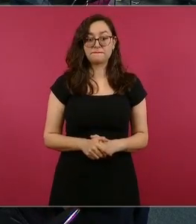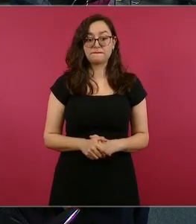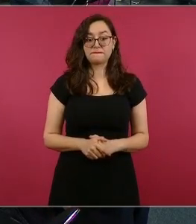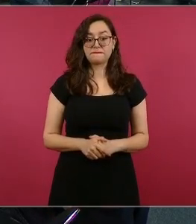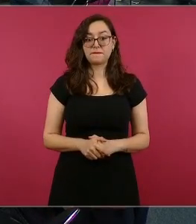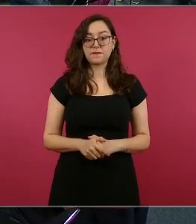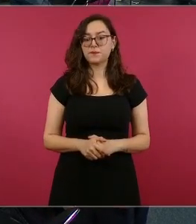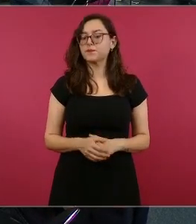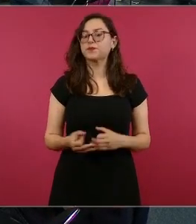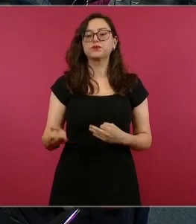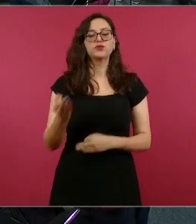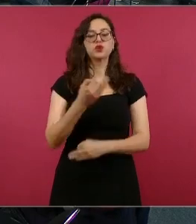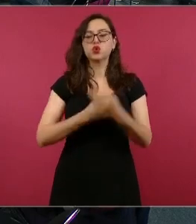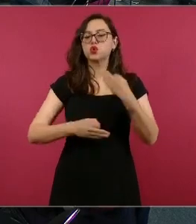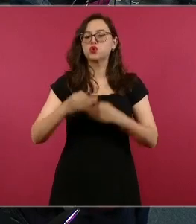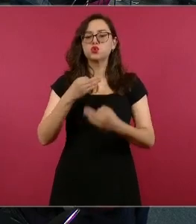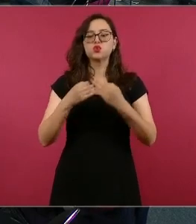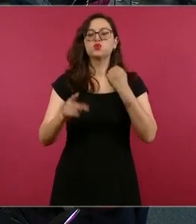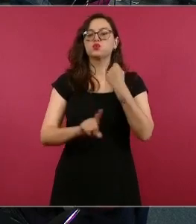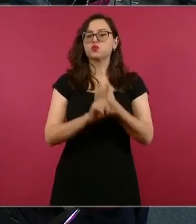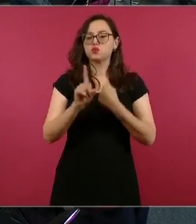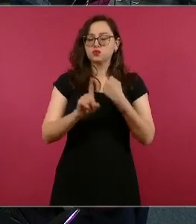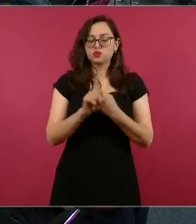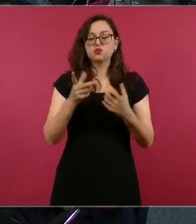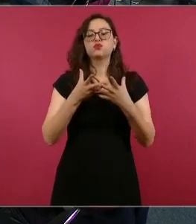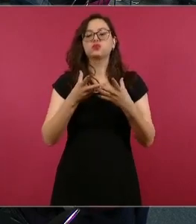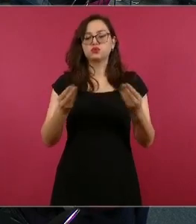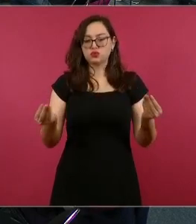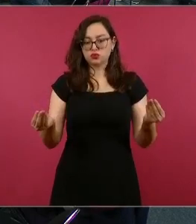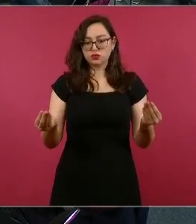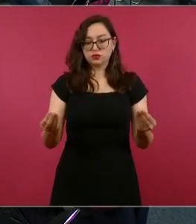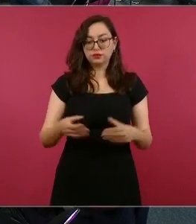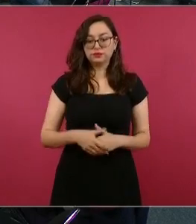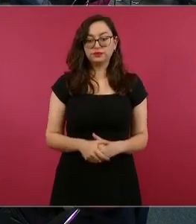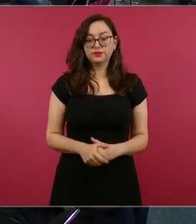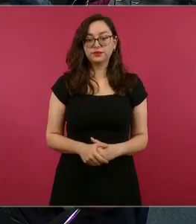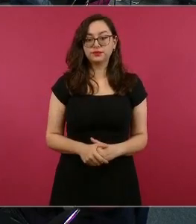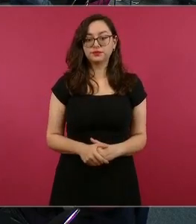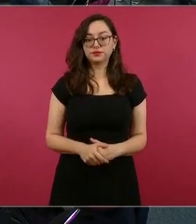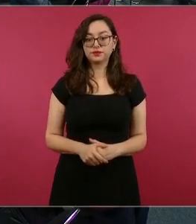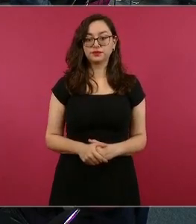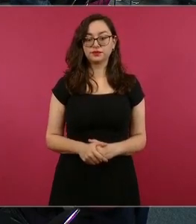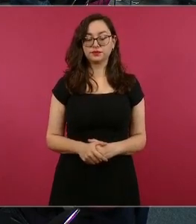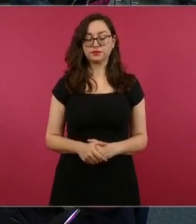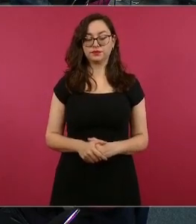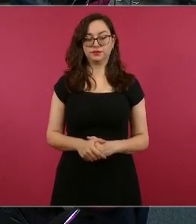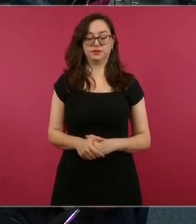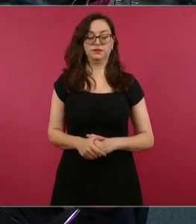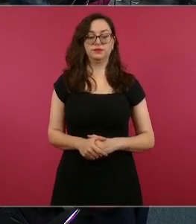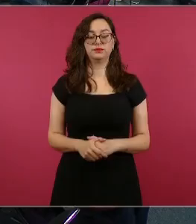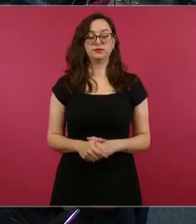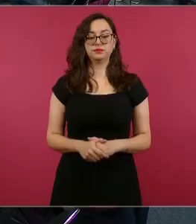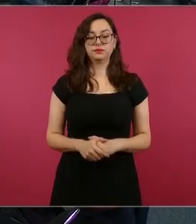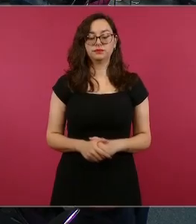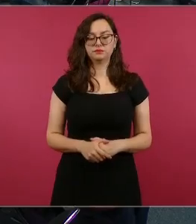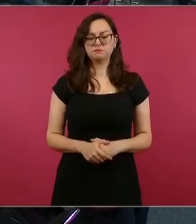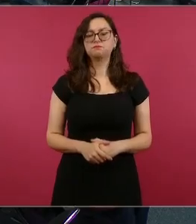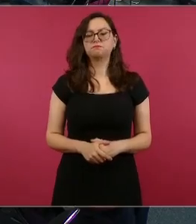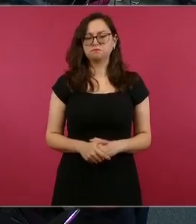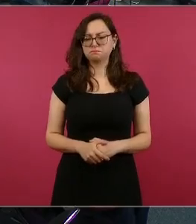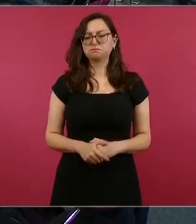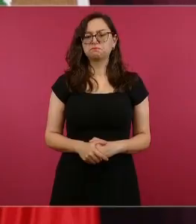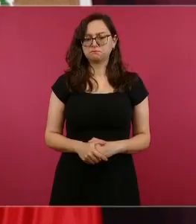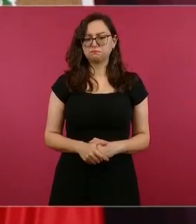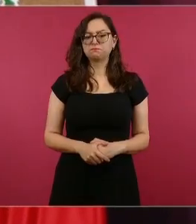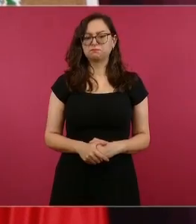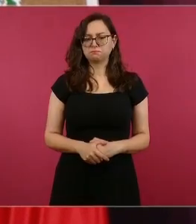está resuelto. ¿El precio que les quieren dar para ustedes es justo? Sí, sí, sí. Sí, sí,